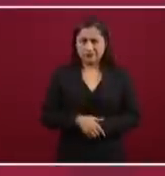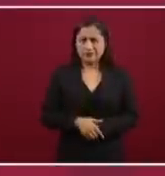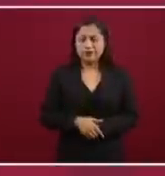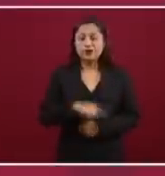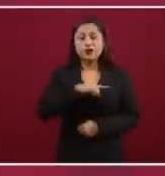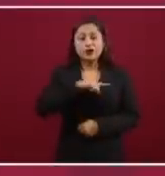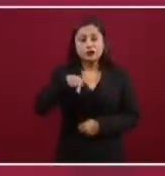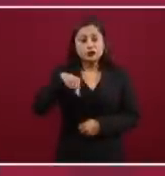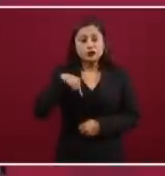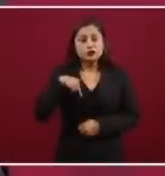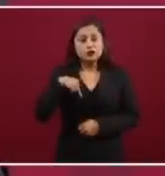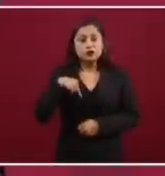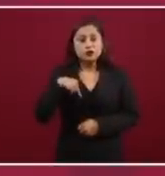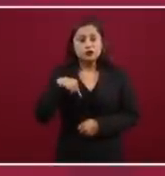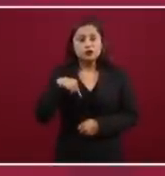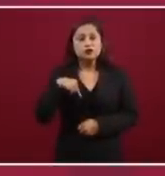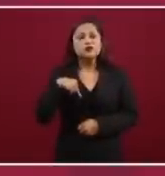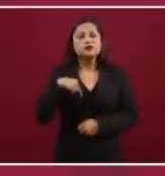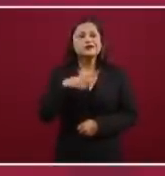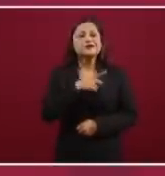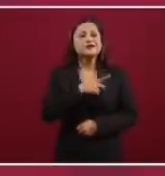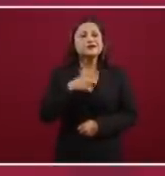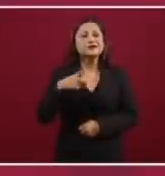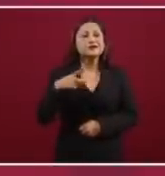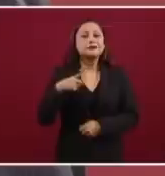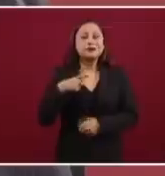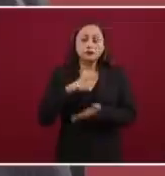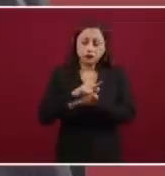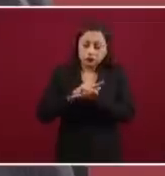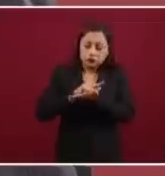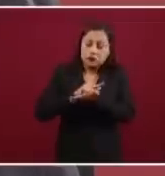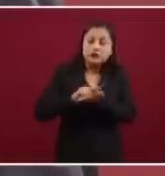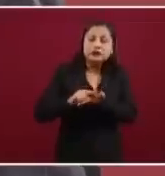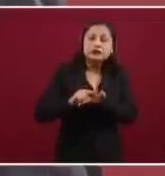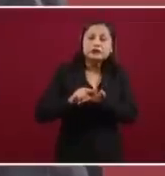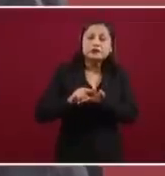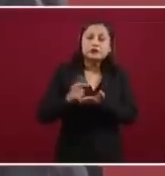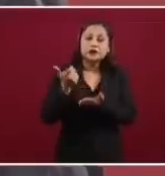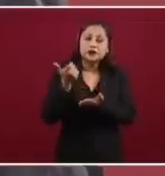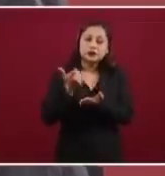Nosotros tenemos que tener finanzas públicas sanas